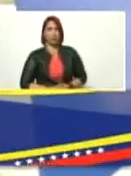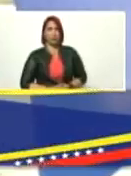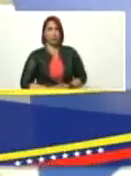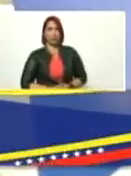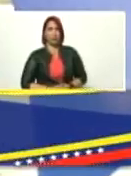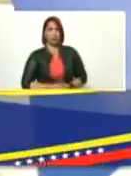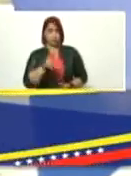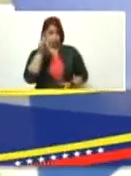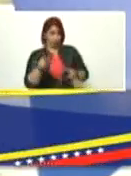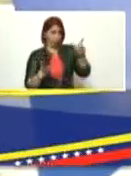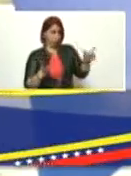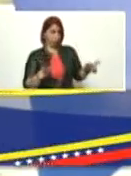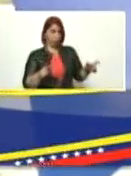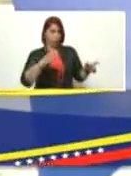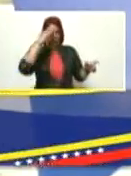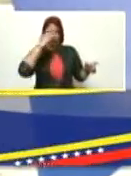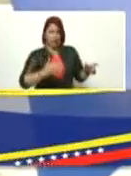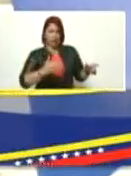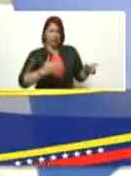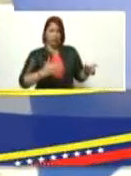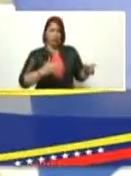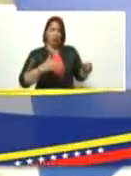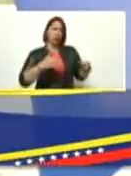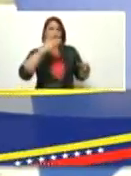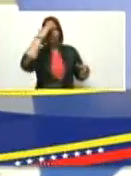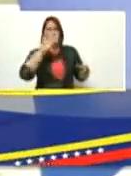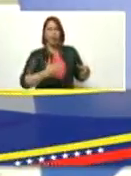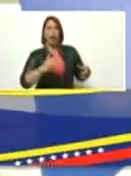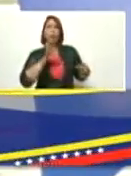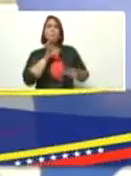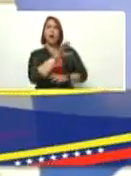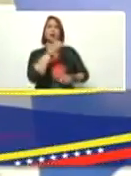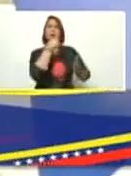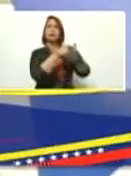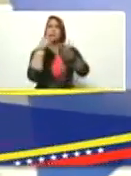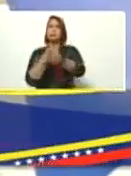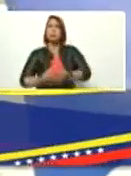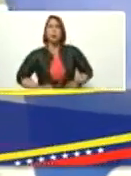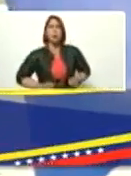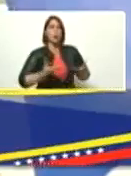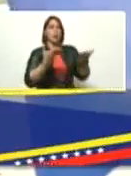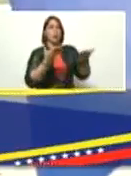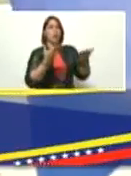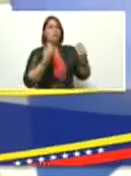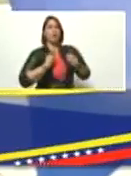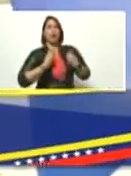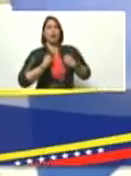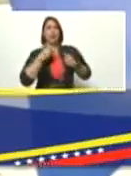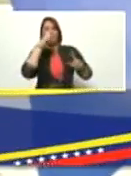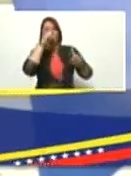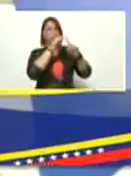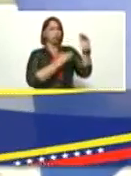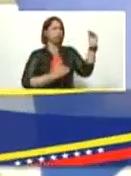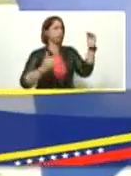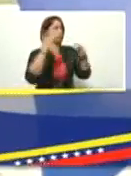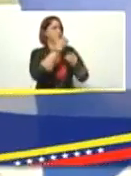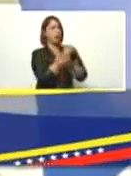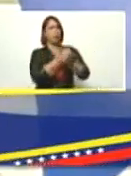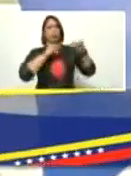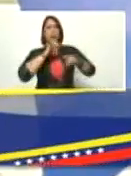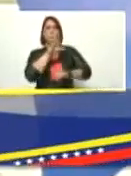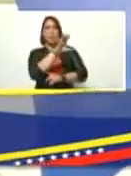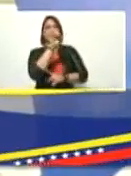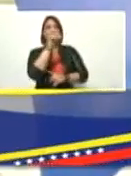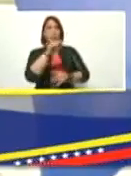Ambos generales, soldados de la patria, lucharon y dieron su vida para alcanzar la independencia de la patria y